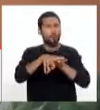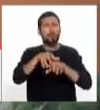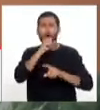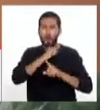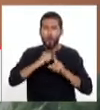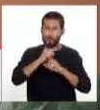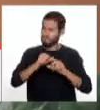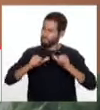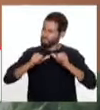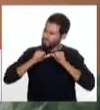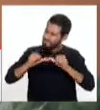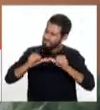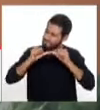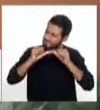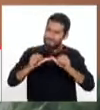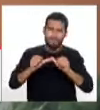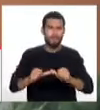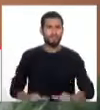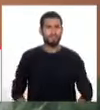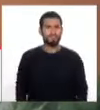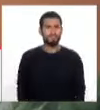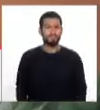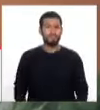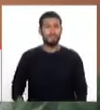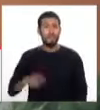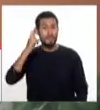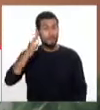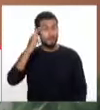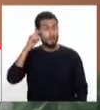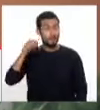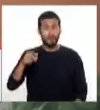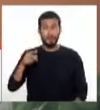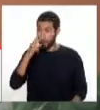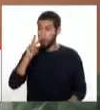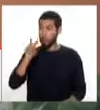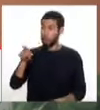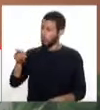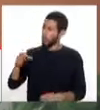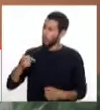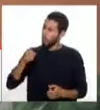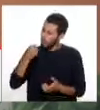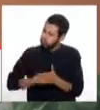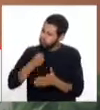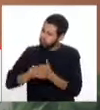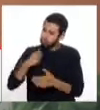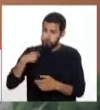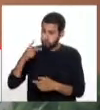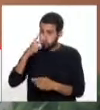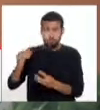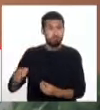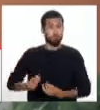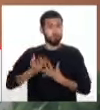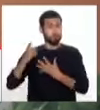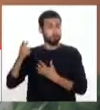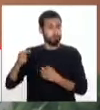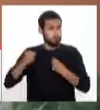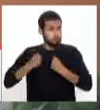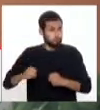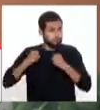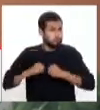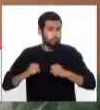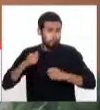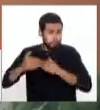y de perseverancia. Precisamente inspirados en su empuje, en su fuerza y en su